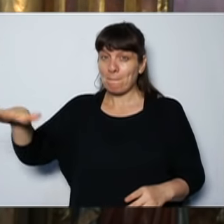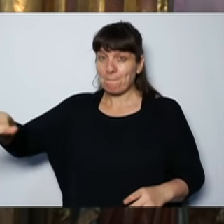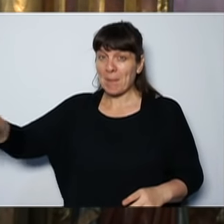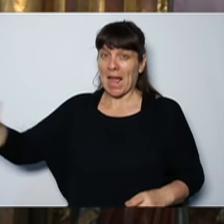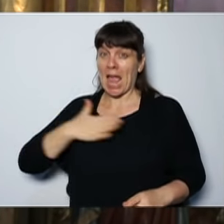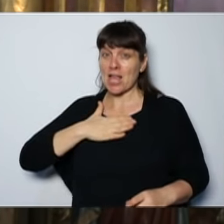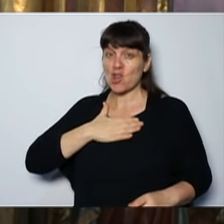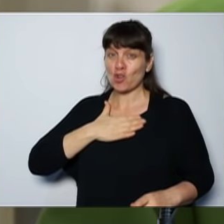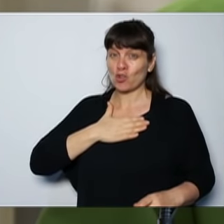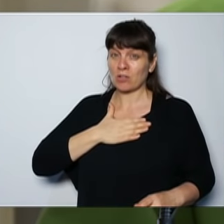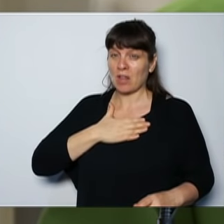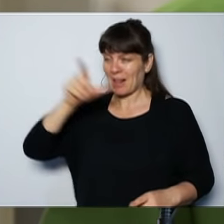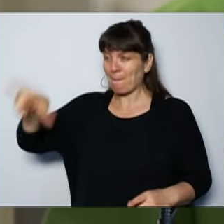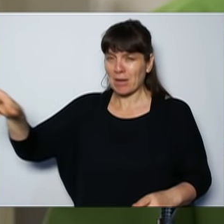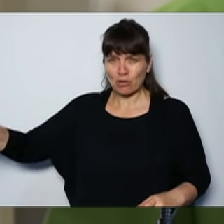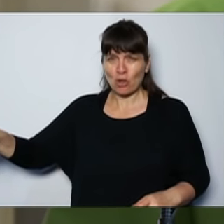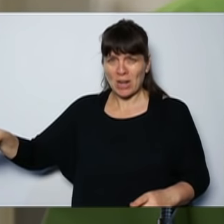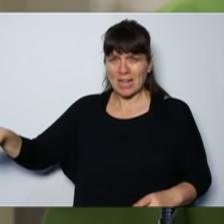mis pequeños.